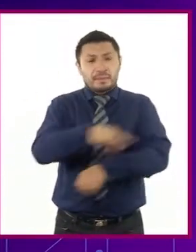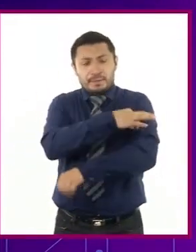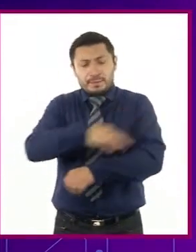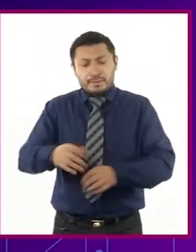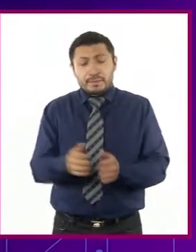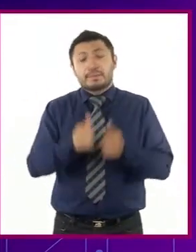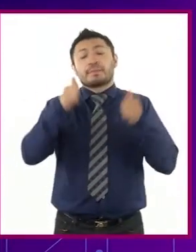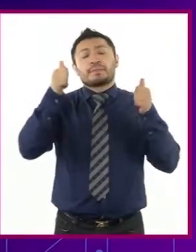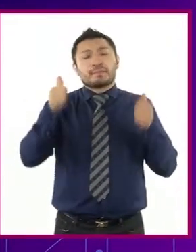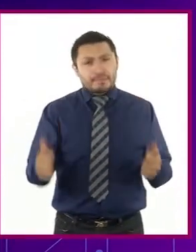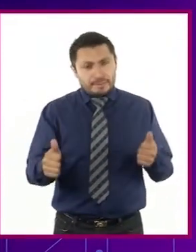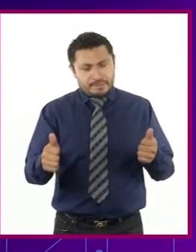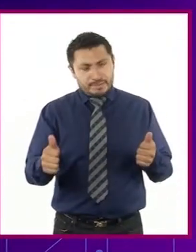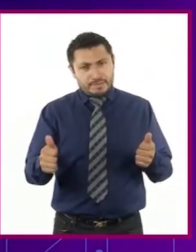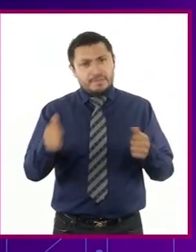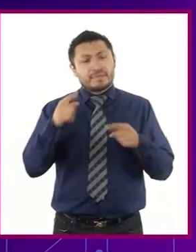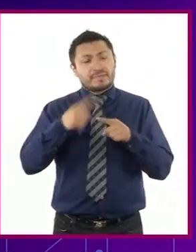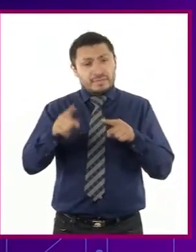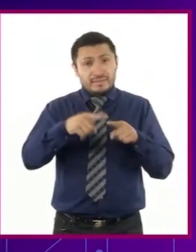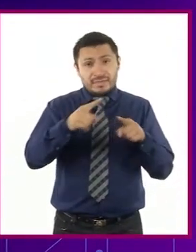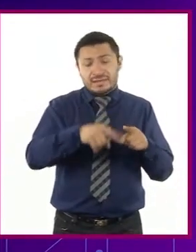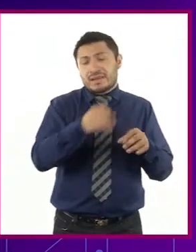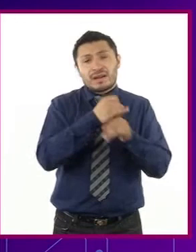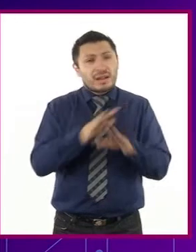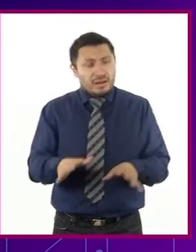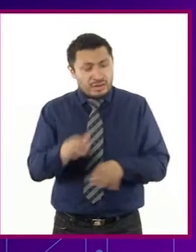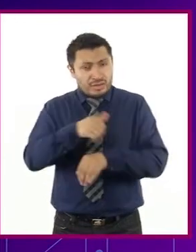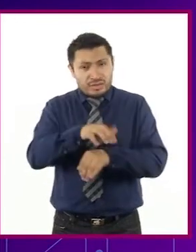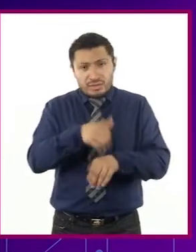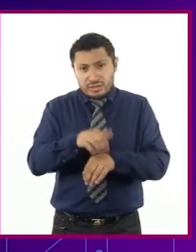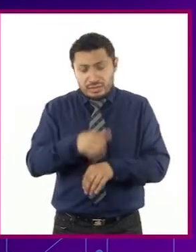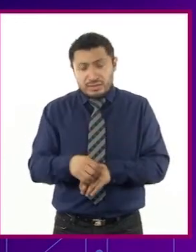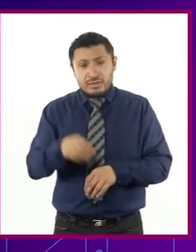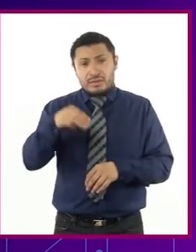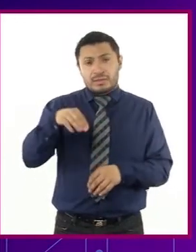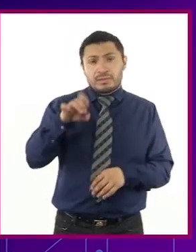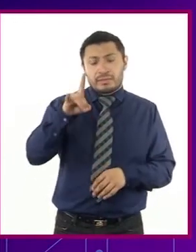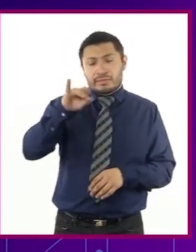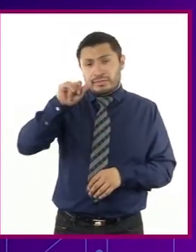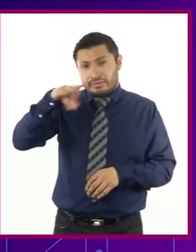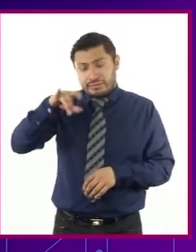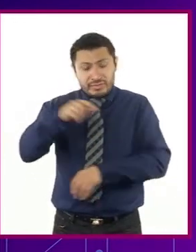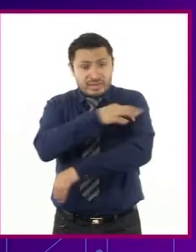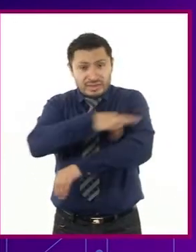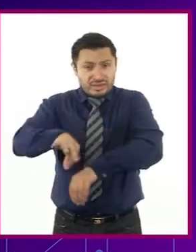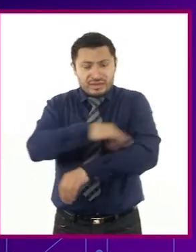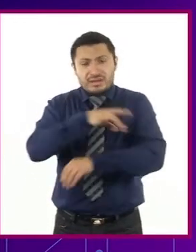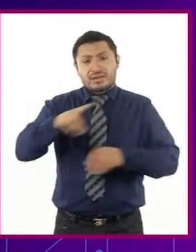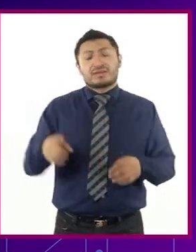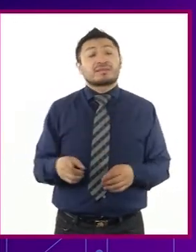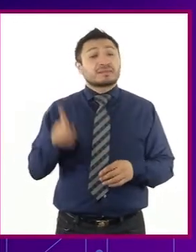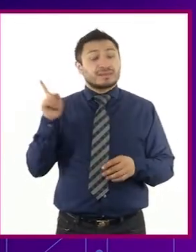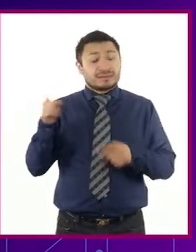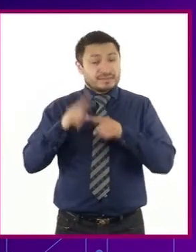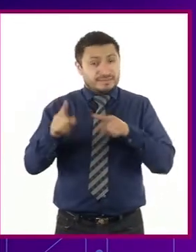o variabilidad de un conjunto de datos. Las medidas de dispersión son varias. En esta